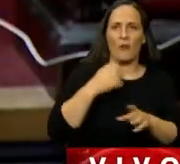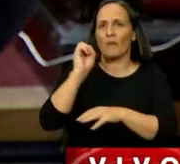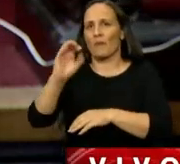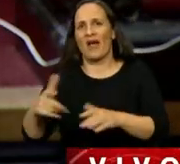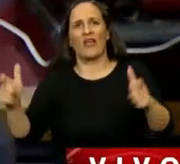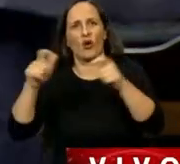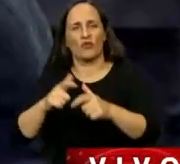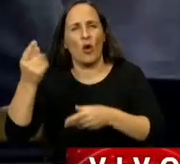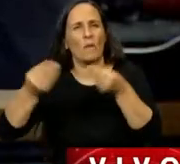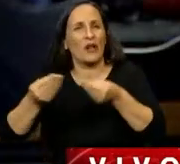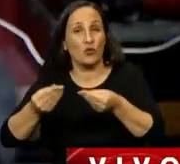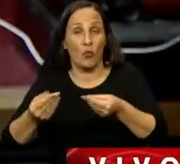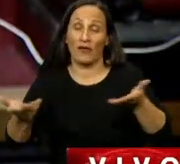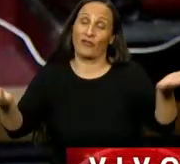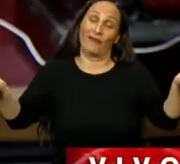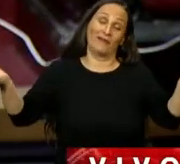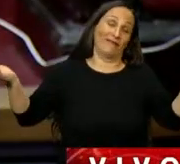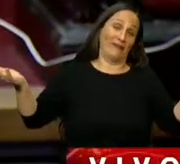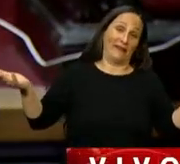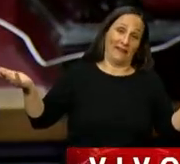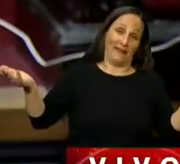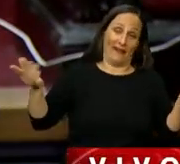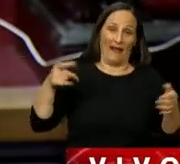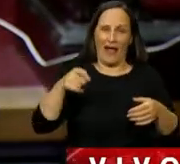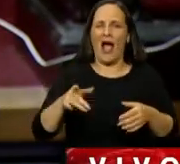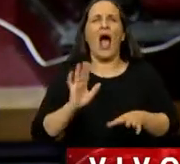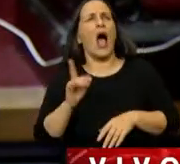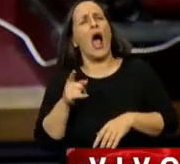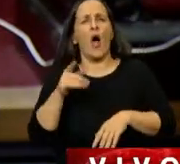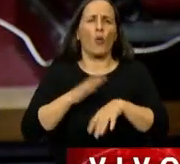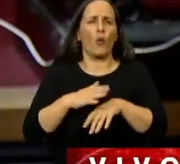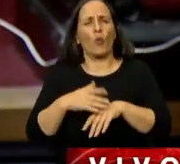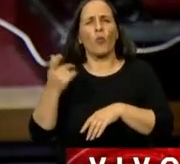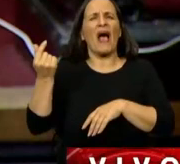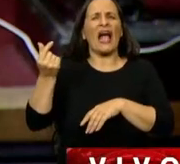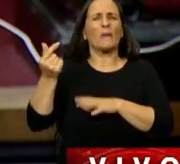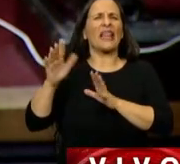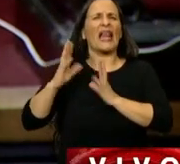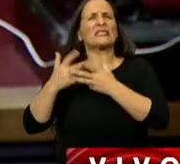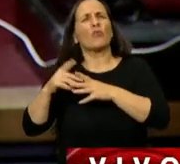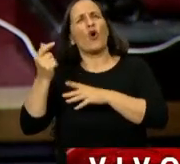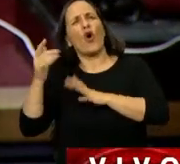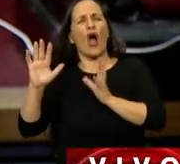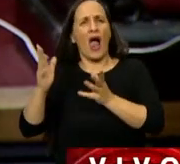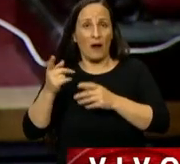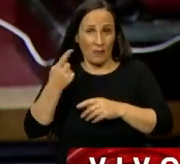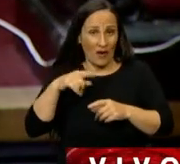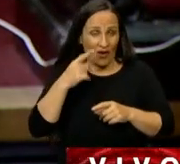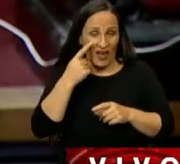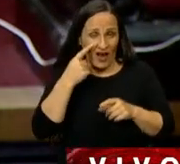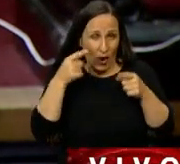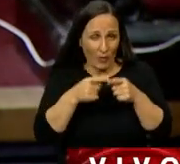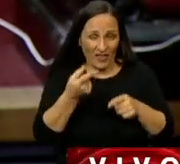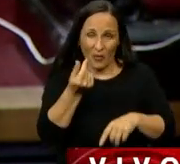Pero mira qué cosa. Todo el tiempo hablando en contra del capitalismo y todo el tiempo atrás de la platita. Esa es la verdad de la